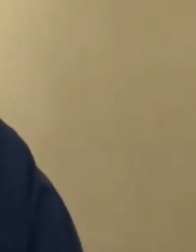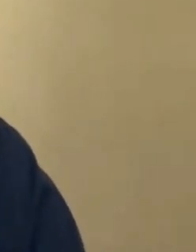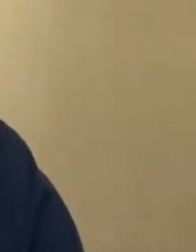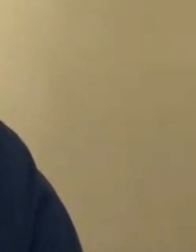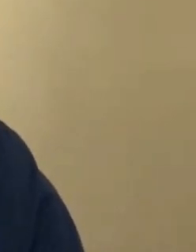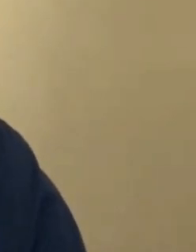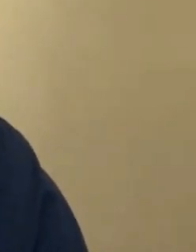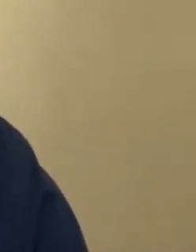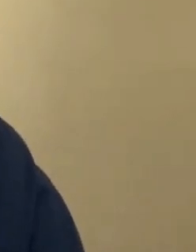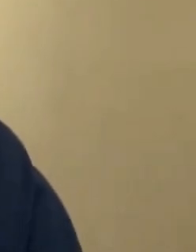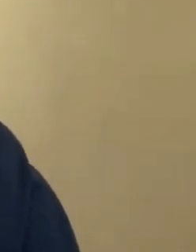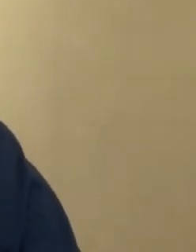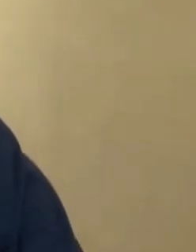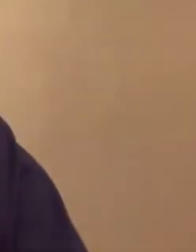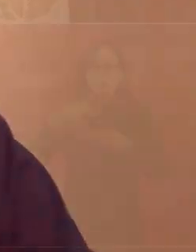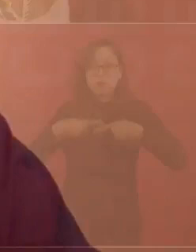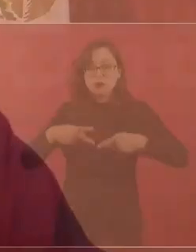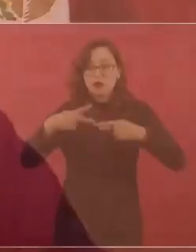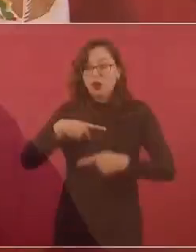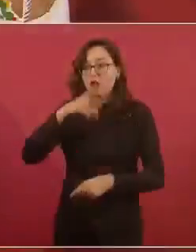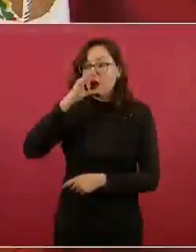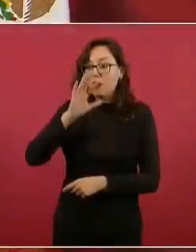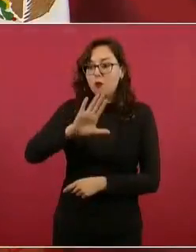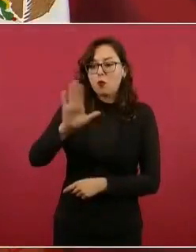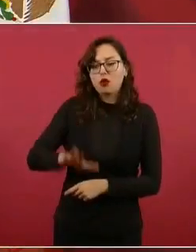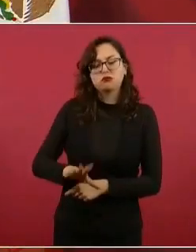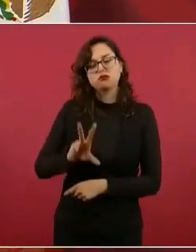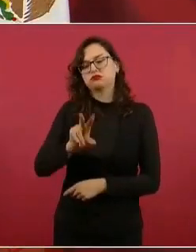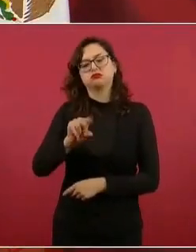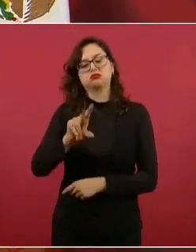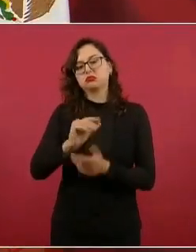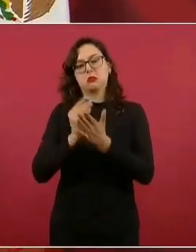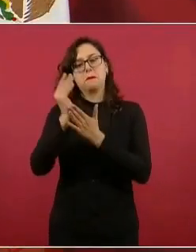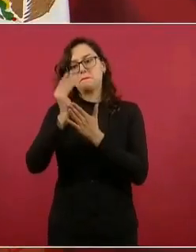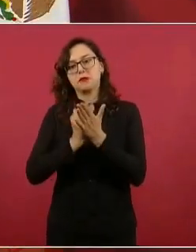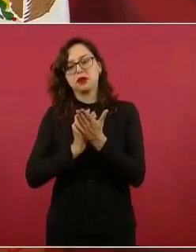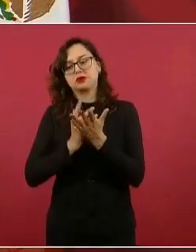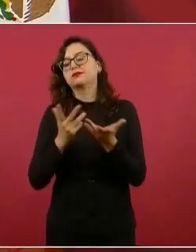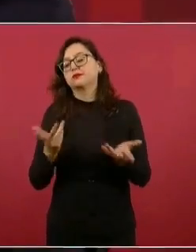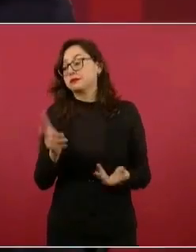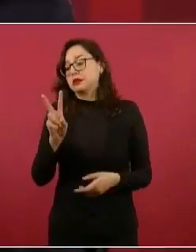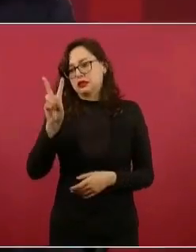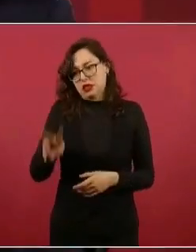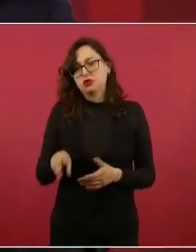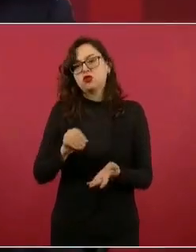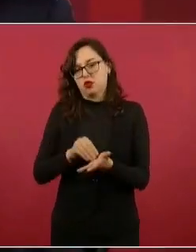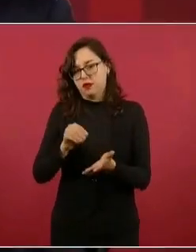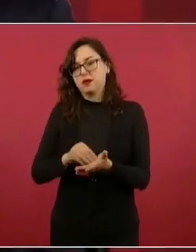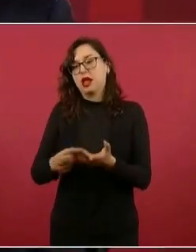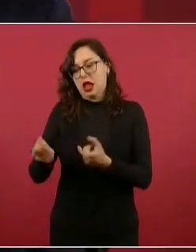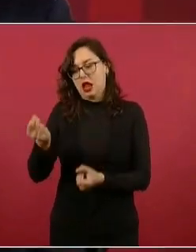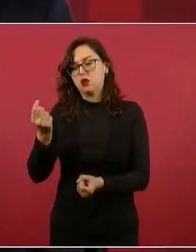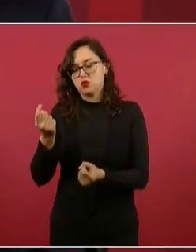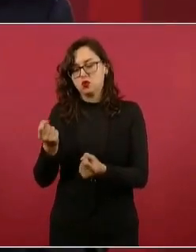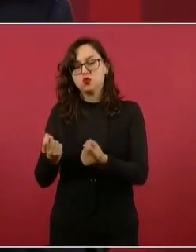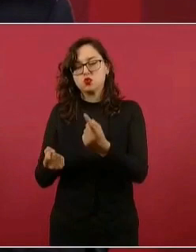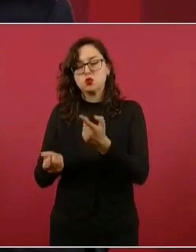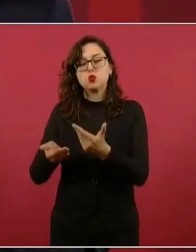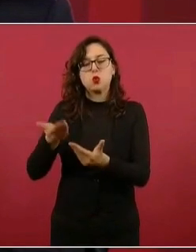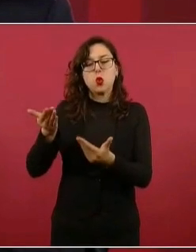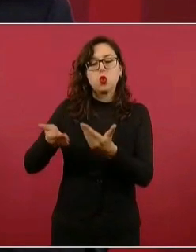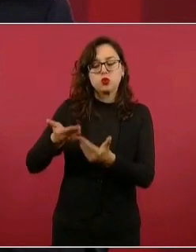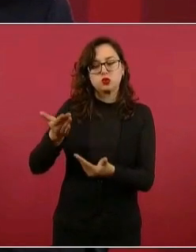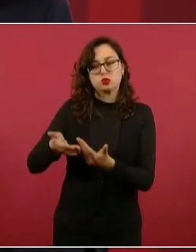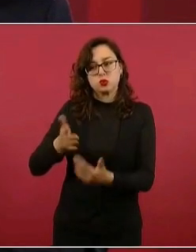Esta parte, voy a rescatar esta parte, Ricardo, ya después escucho tu opinión para cerrar este tema porque quiero preguntarte